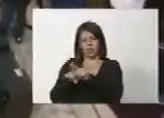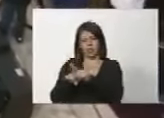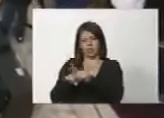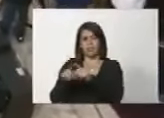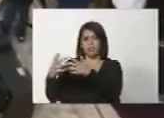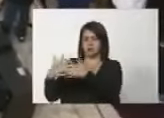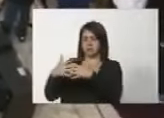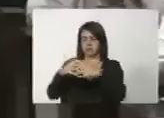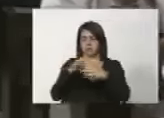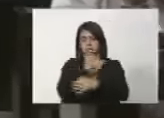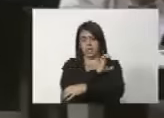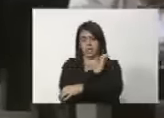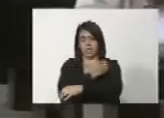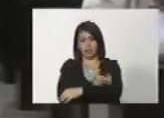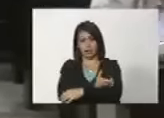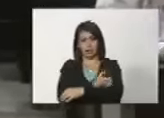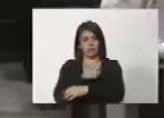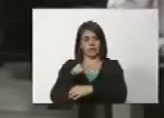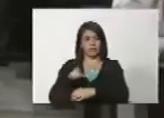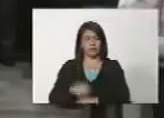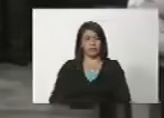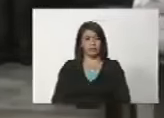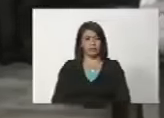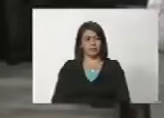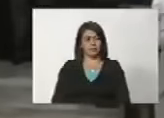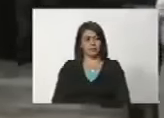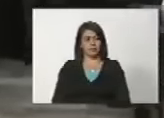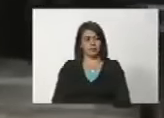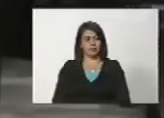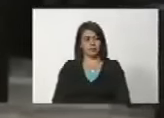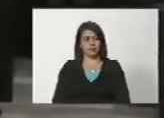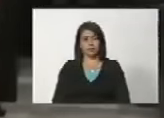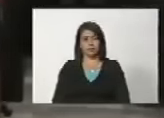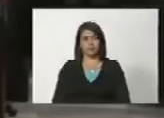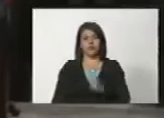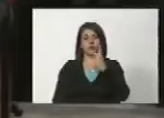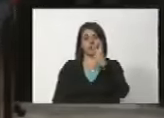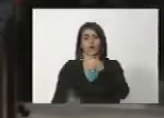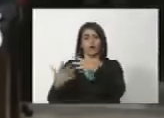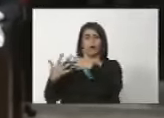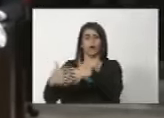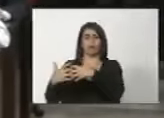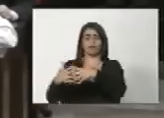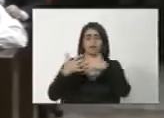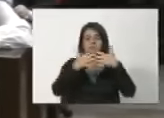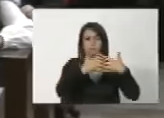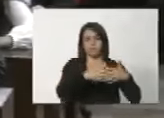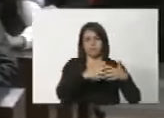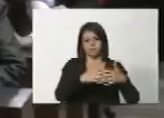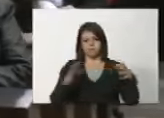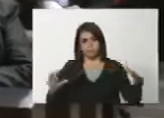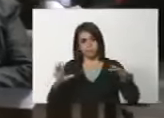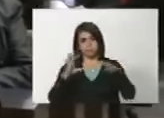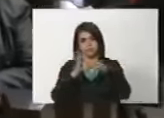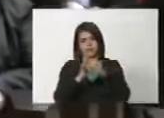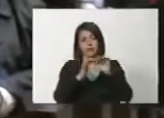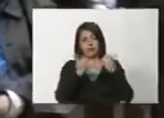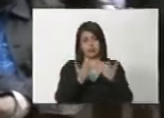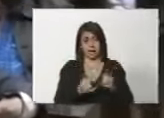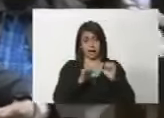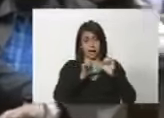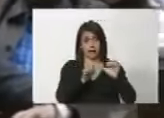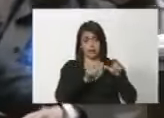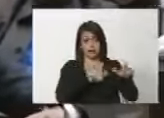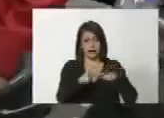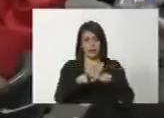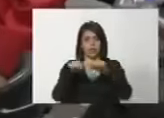área energética. Y de dos empresas mixtas. Una ya establecida y